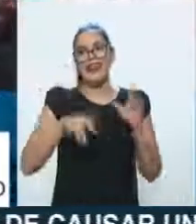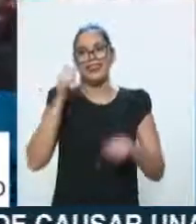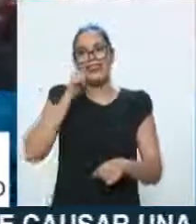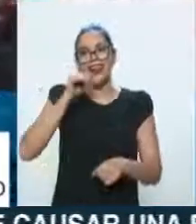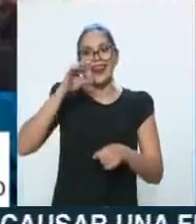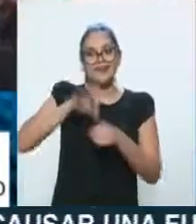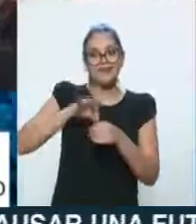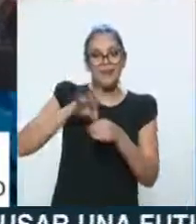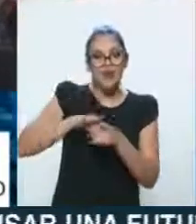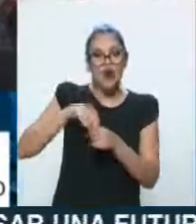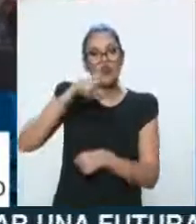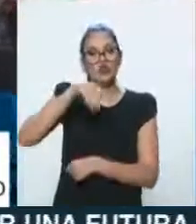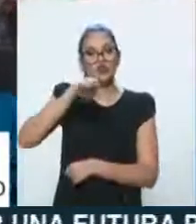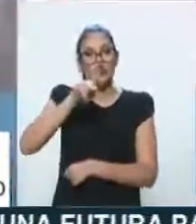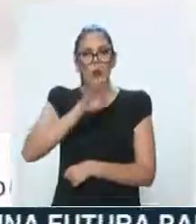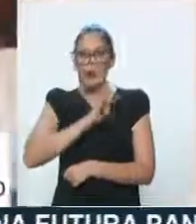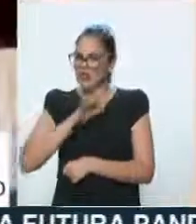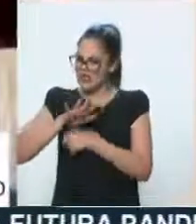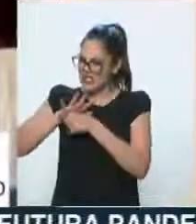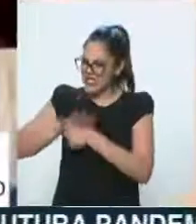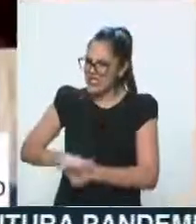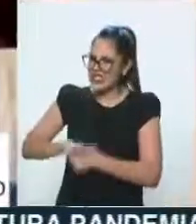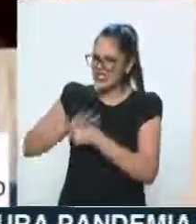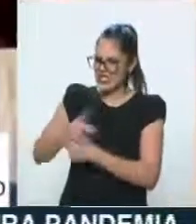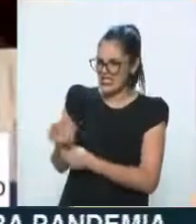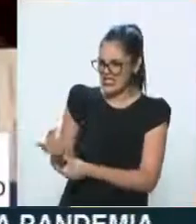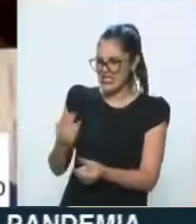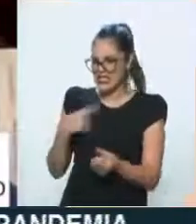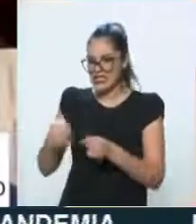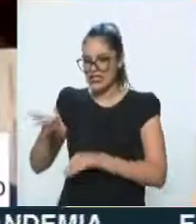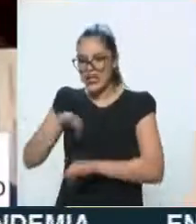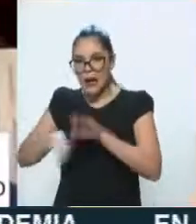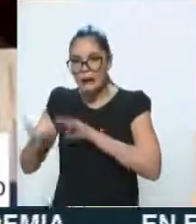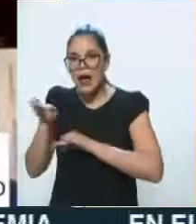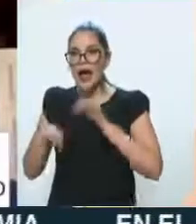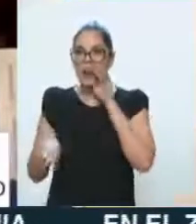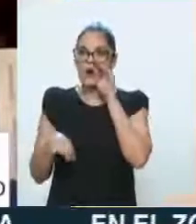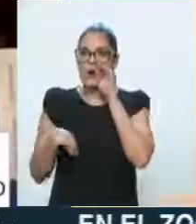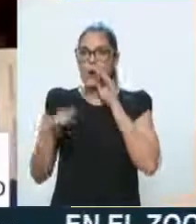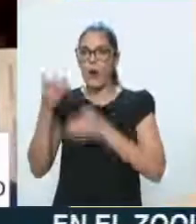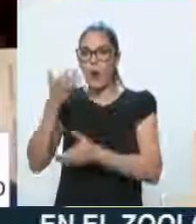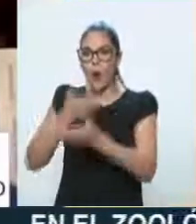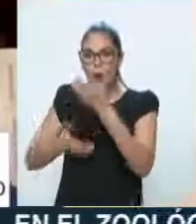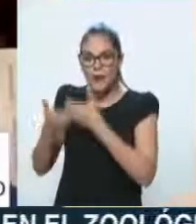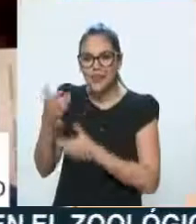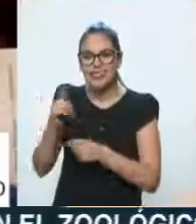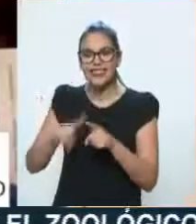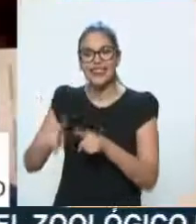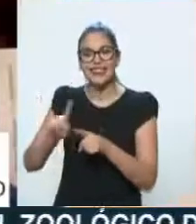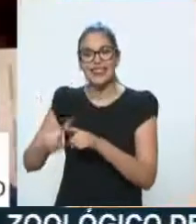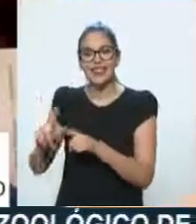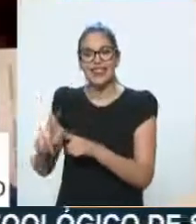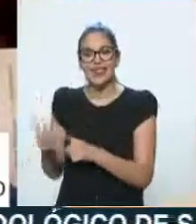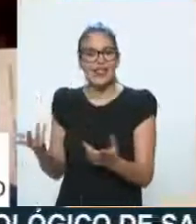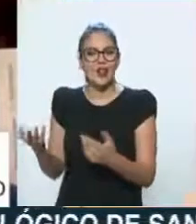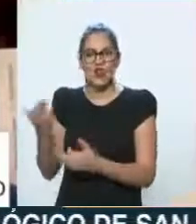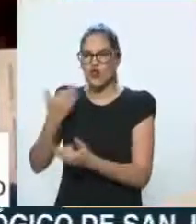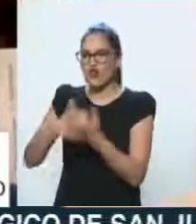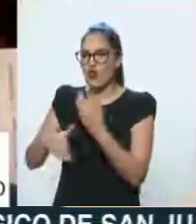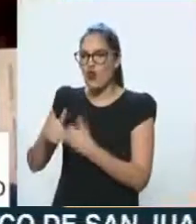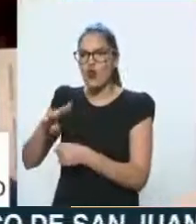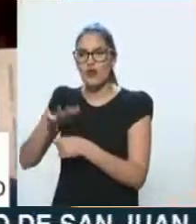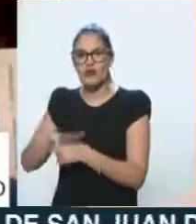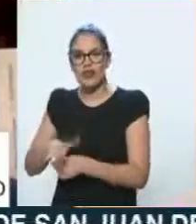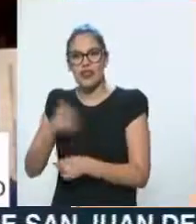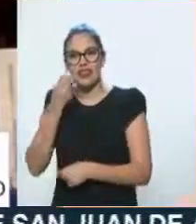Trump puede generar presión, sobre todo en la parte laboral, en la parte del comercio agropecuario, donde tiene presiones y demandas de sus